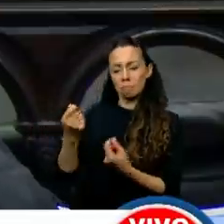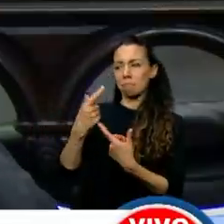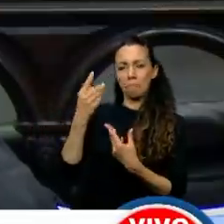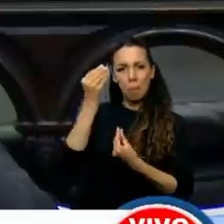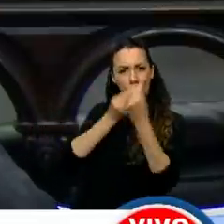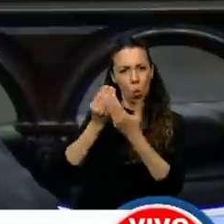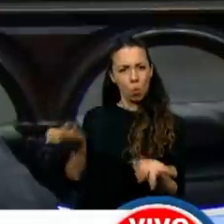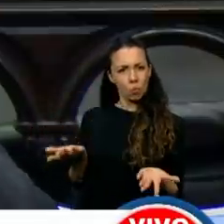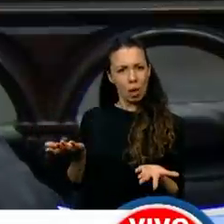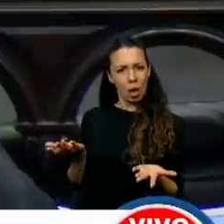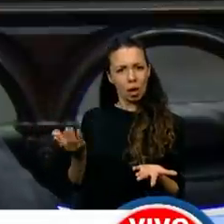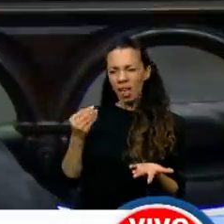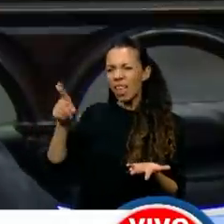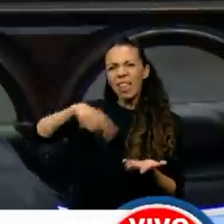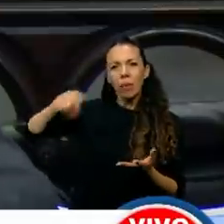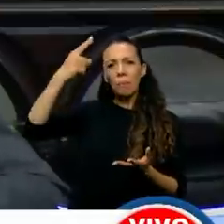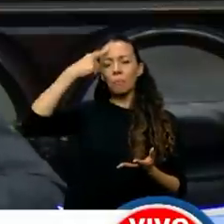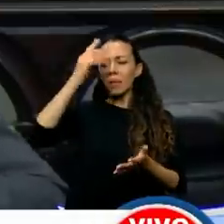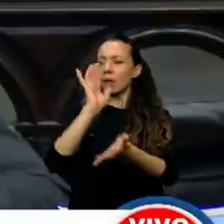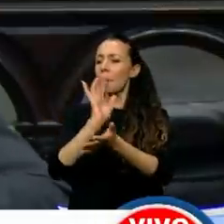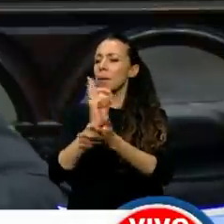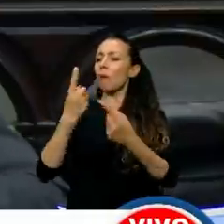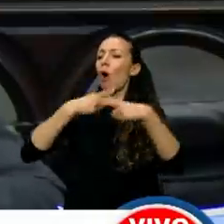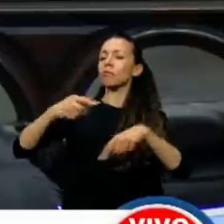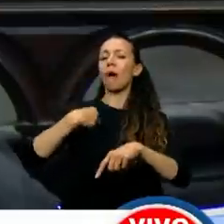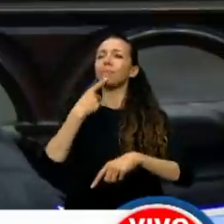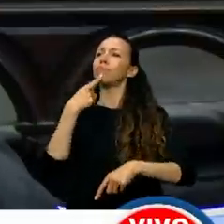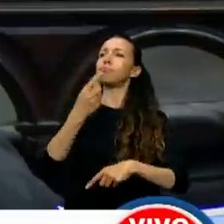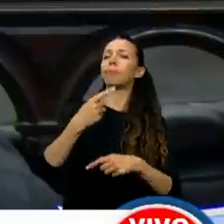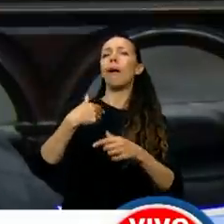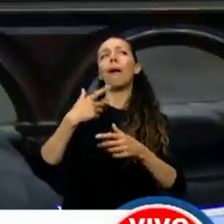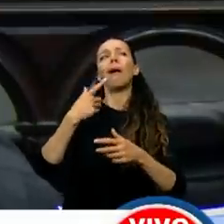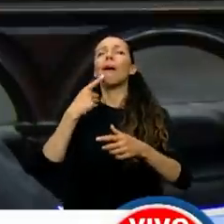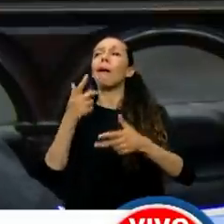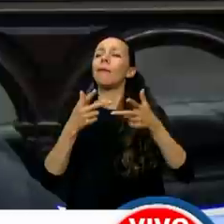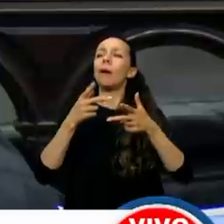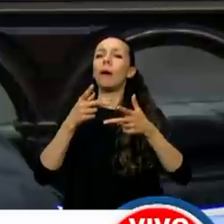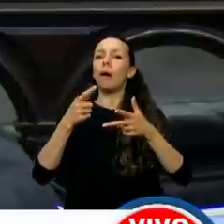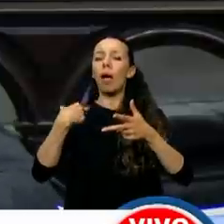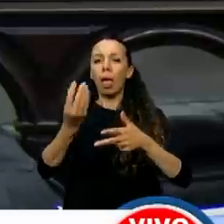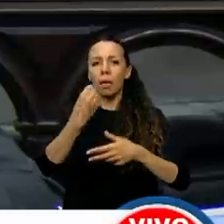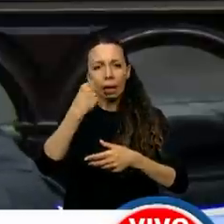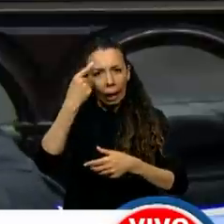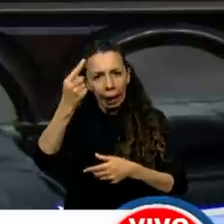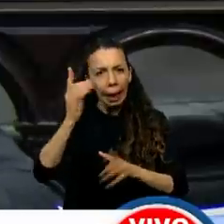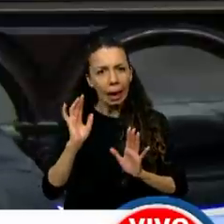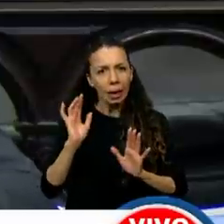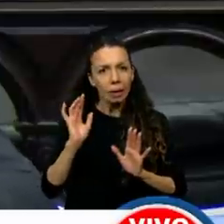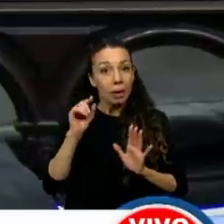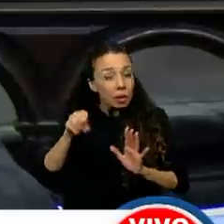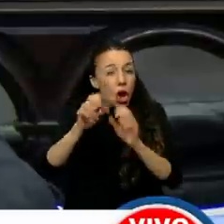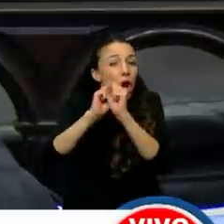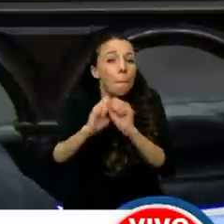oficialismo haya terminado creciéndose en su propio relato en lo peor que le podía pasar al oficialismo y al país